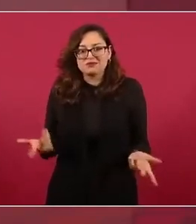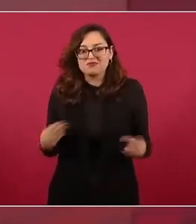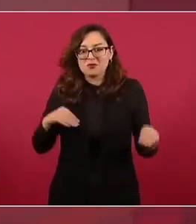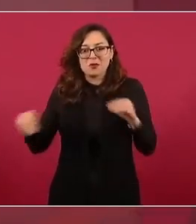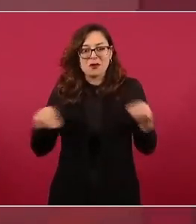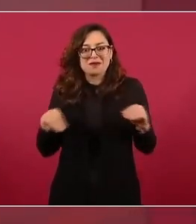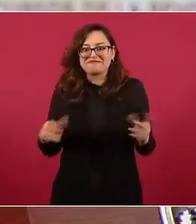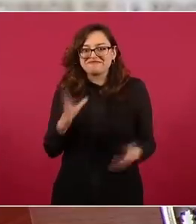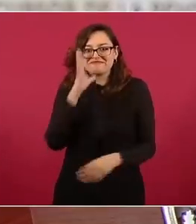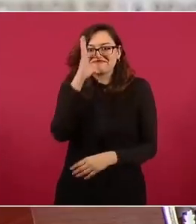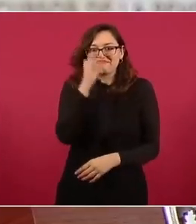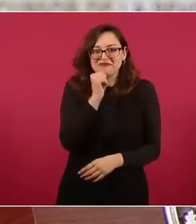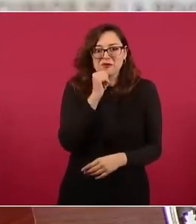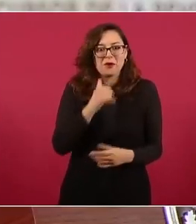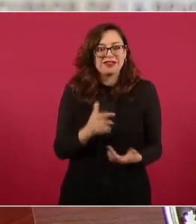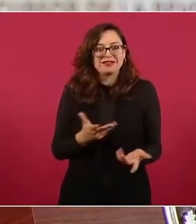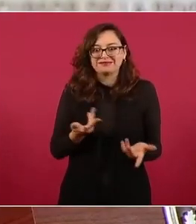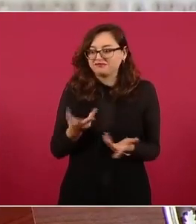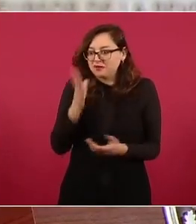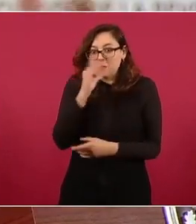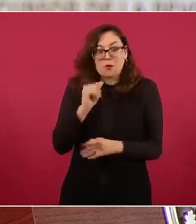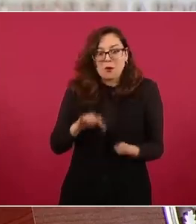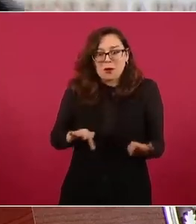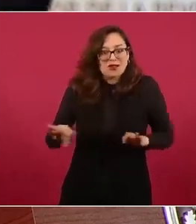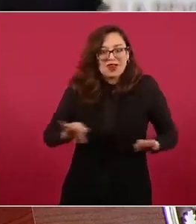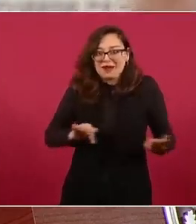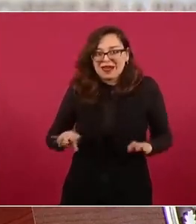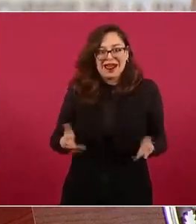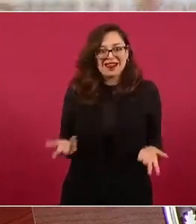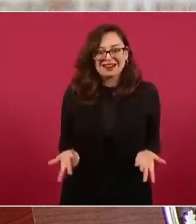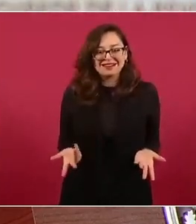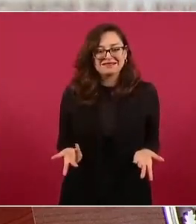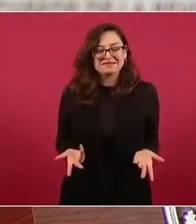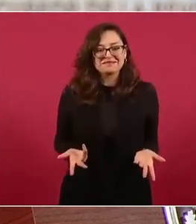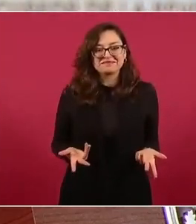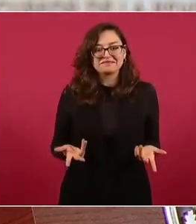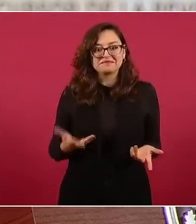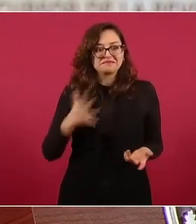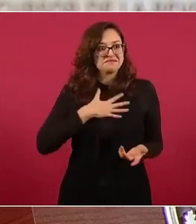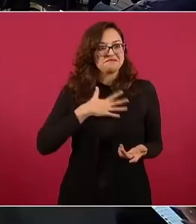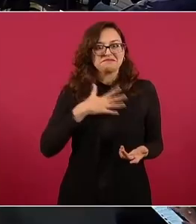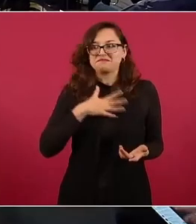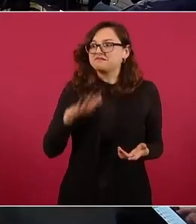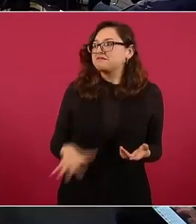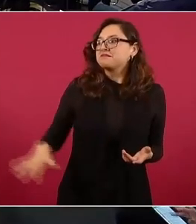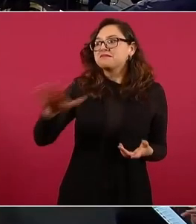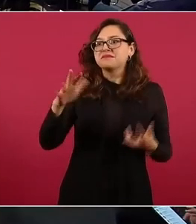al poder público, al que representa al pueblo.